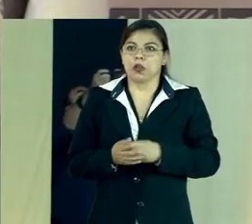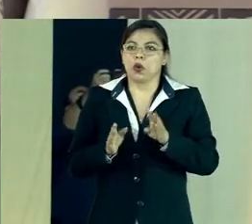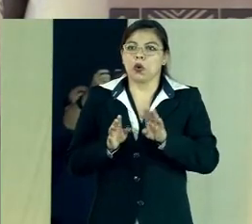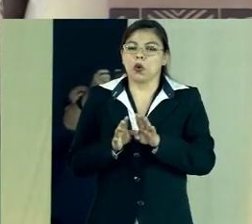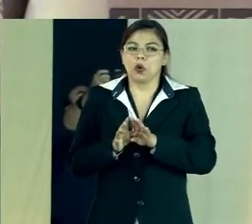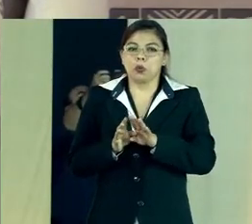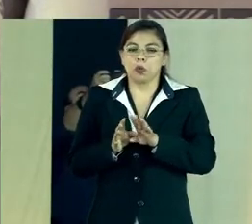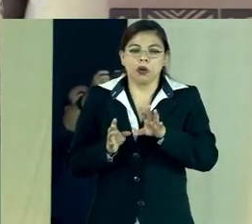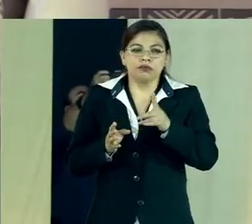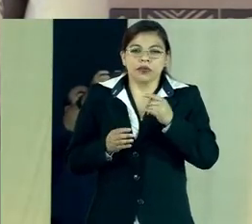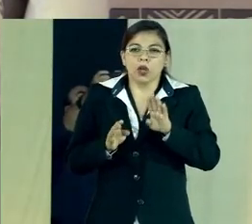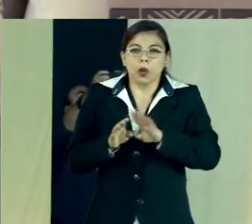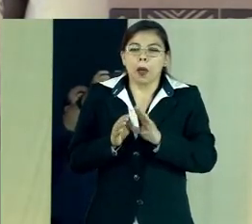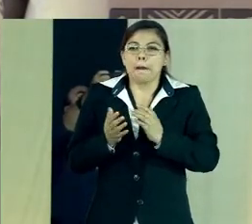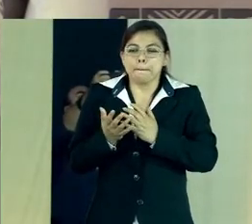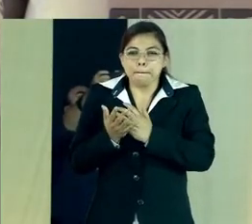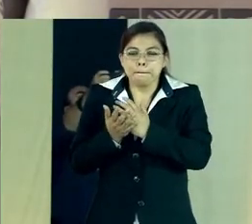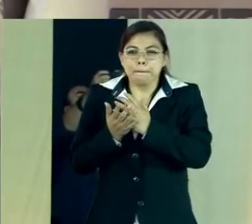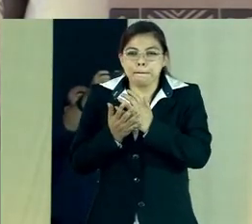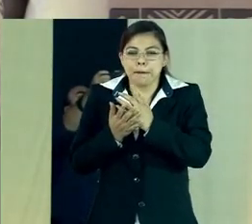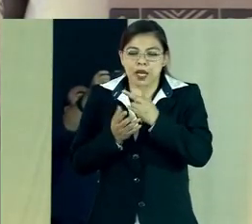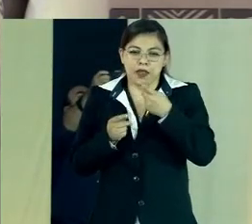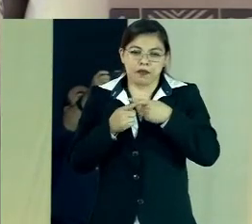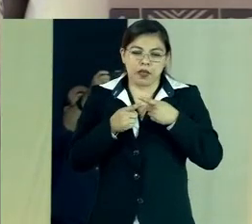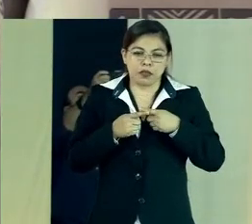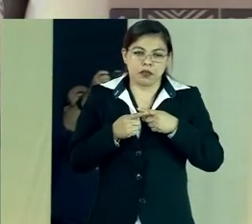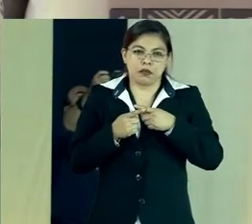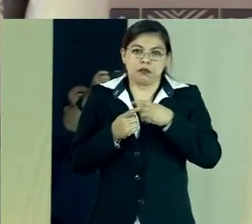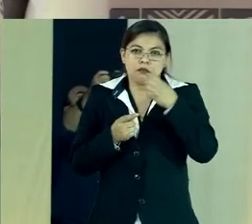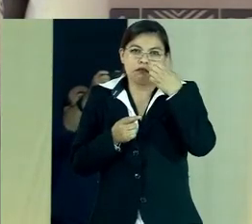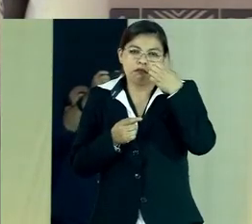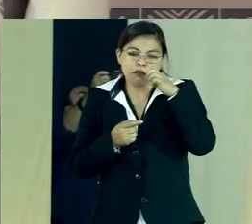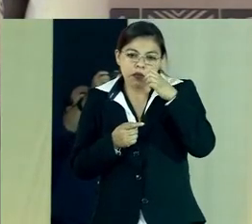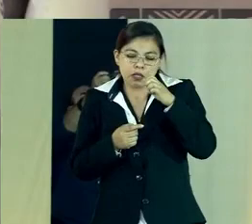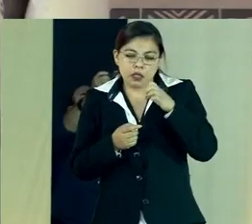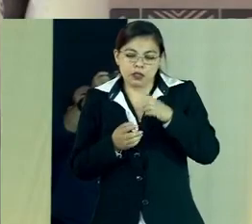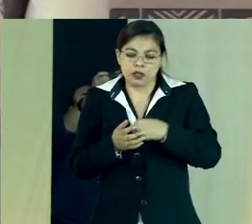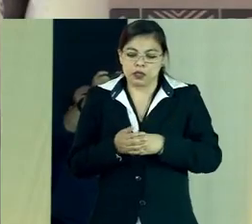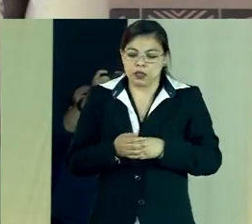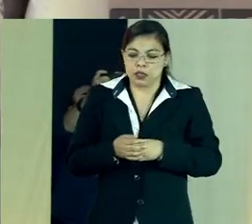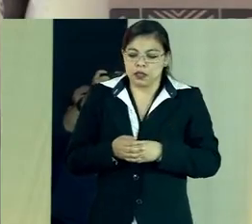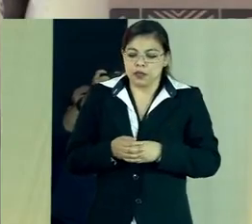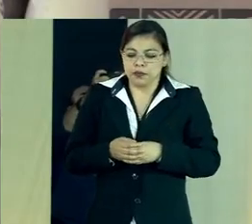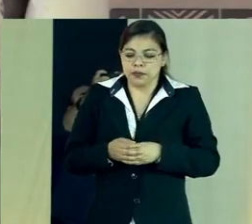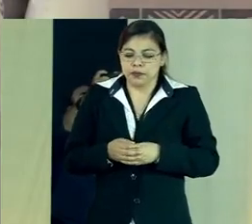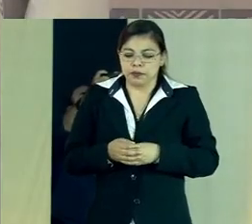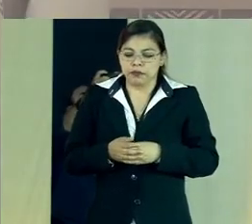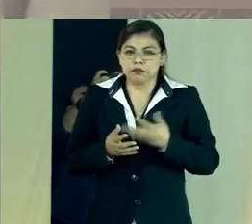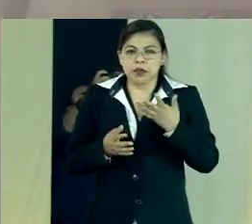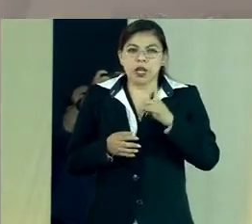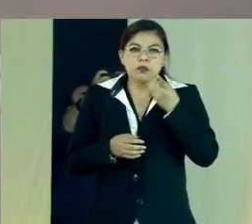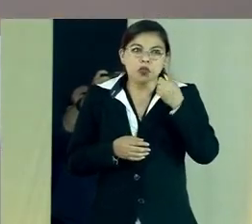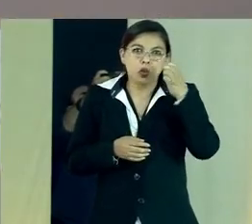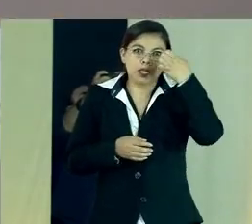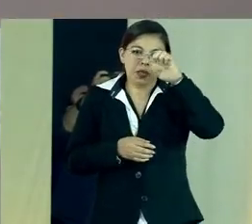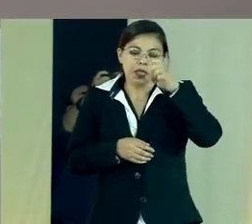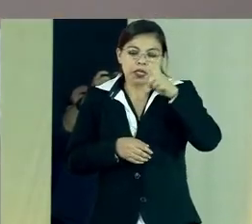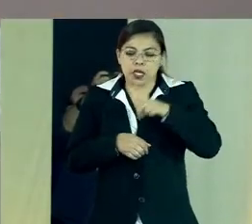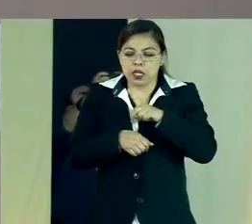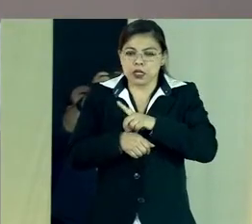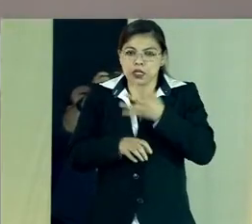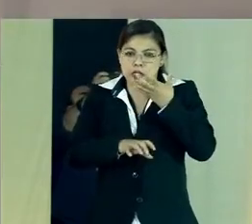de reflexiones y experiencias cuentan una visión que tiene alguien desde los eeuu